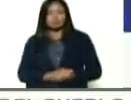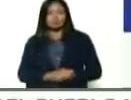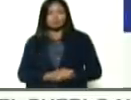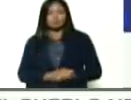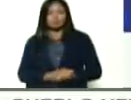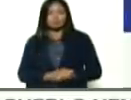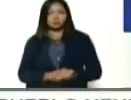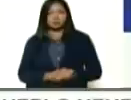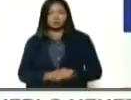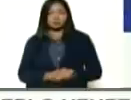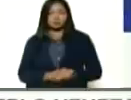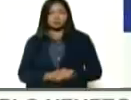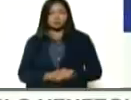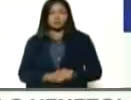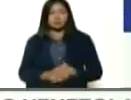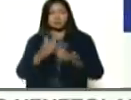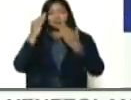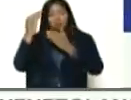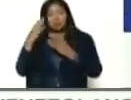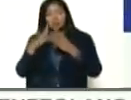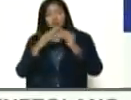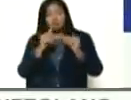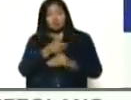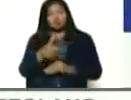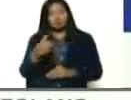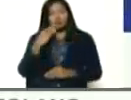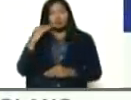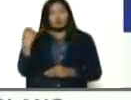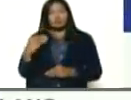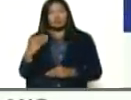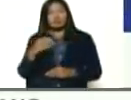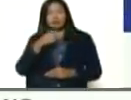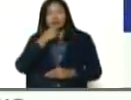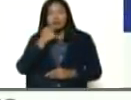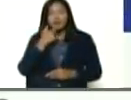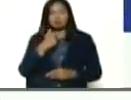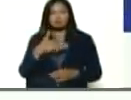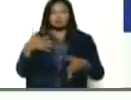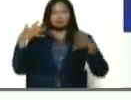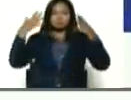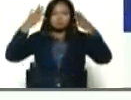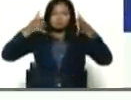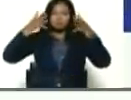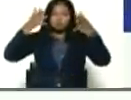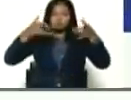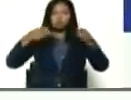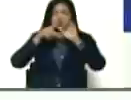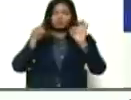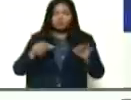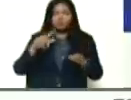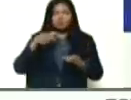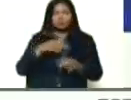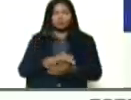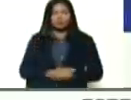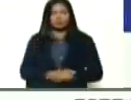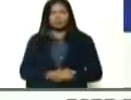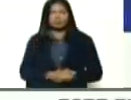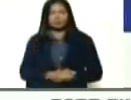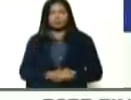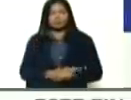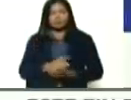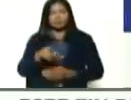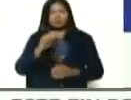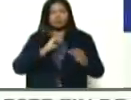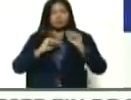un saludo a toda esa juventud bella que forma parte de esos